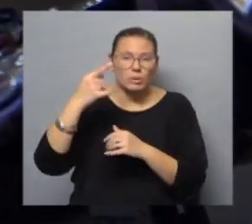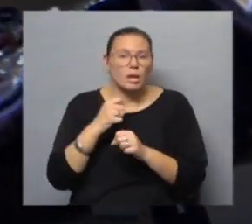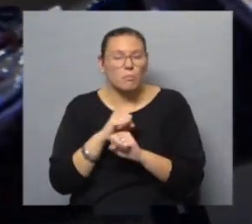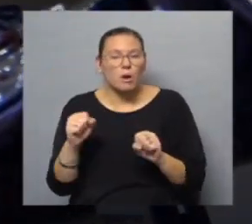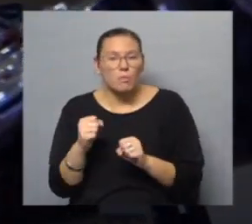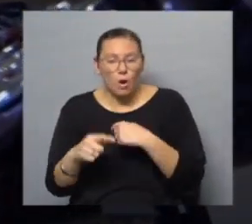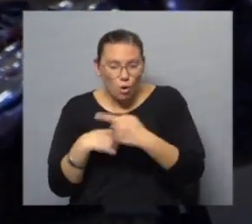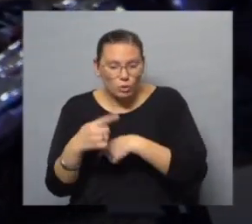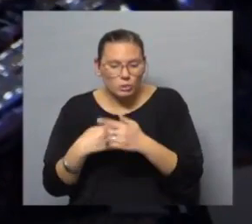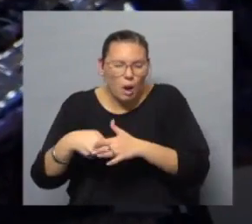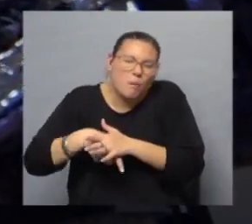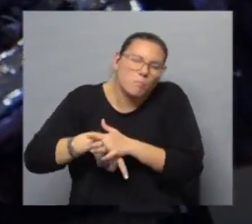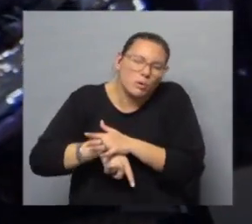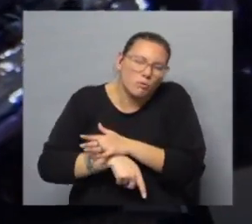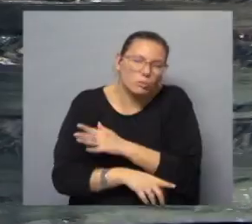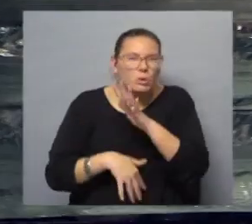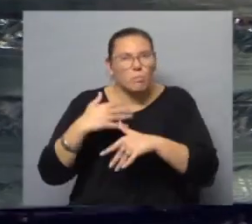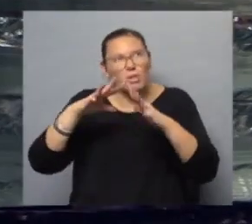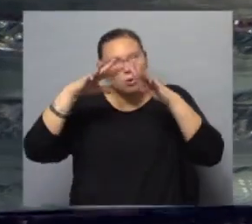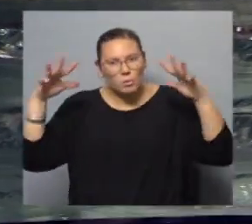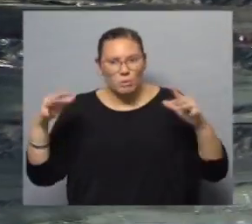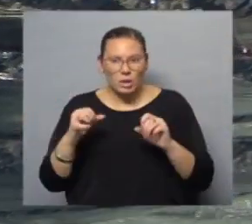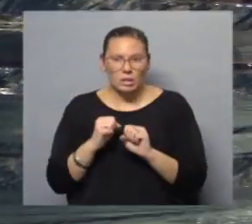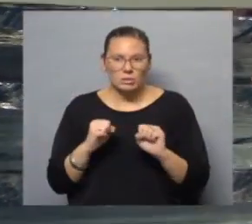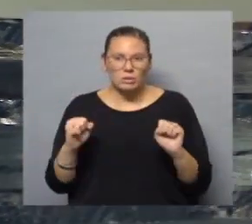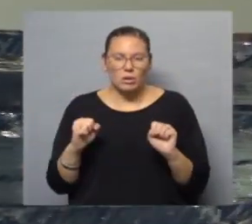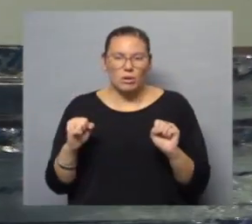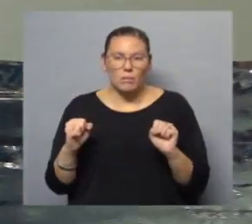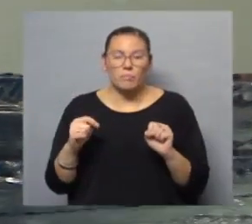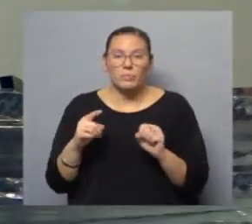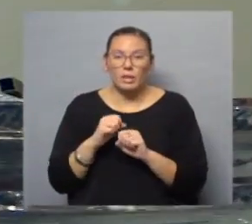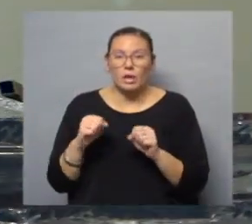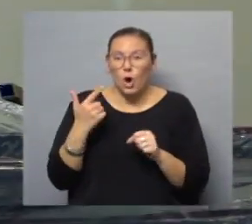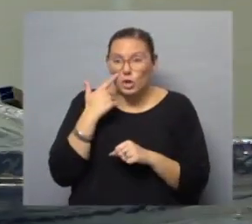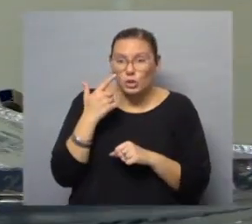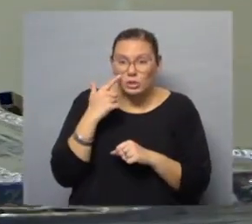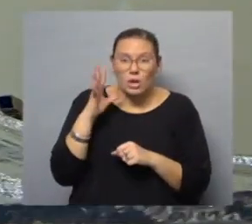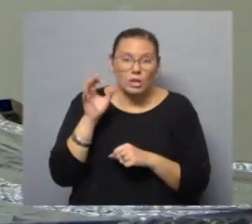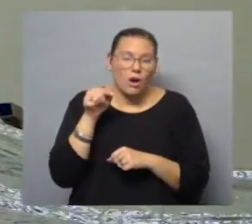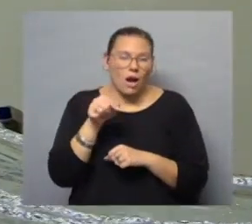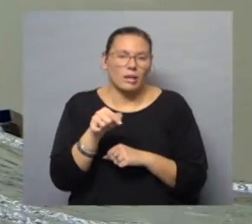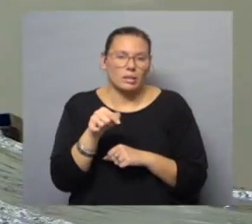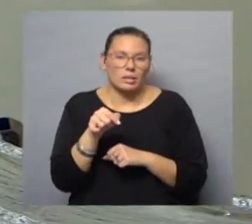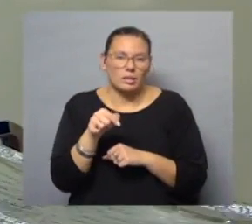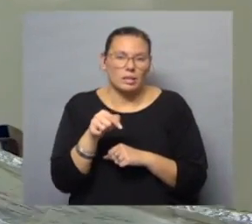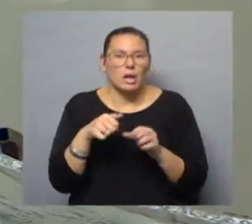a ir aún más allá del universo, de la frontera del universo conocido. Yo creo que ahí es donde está